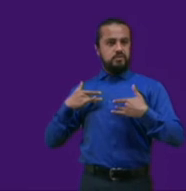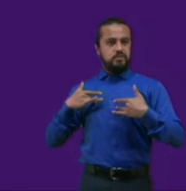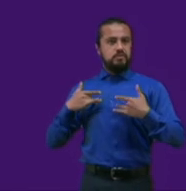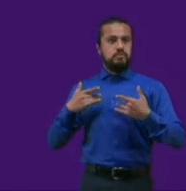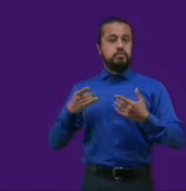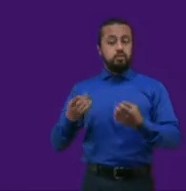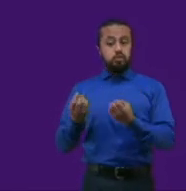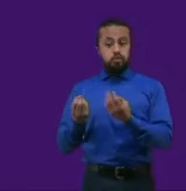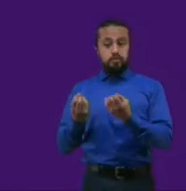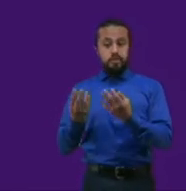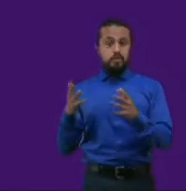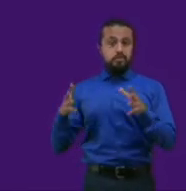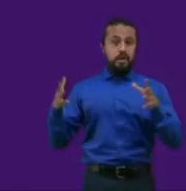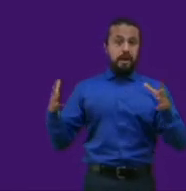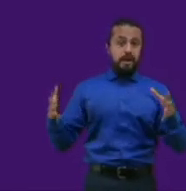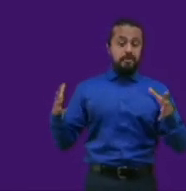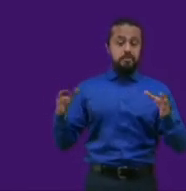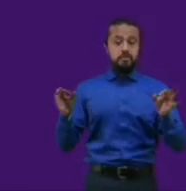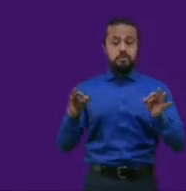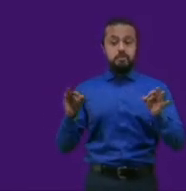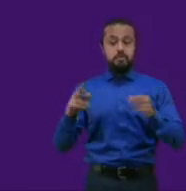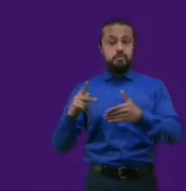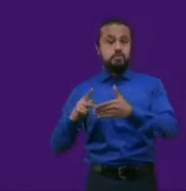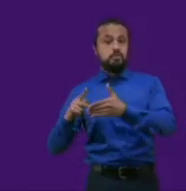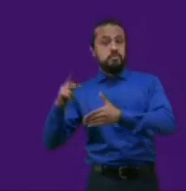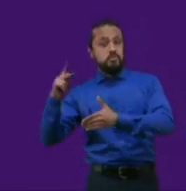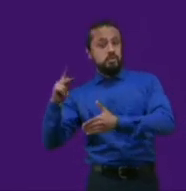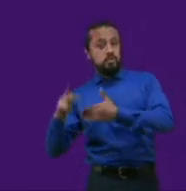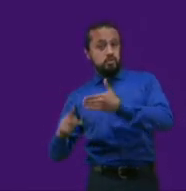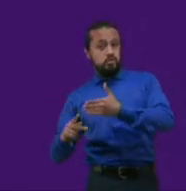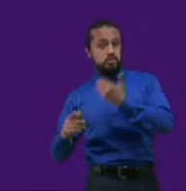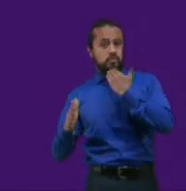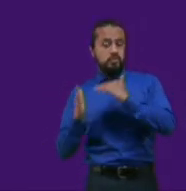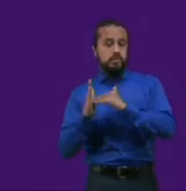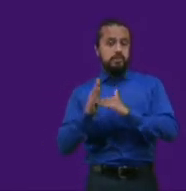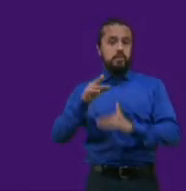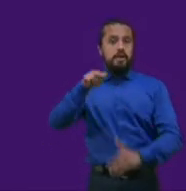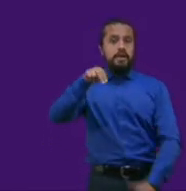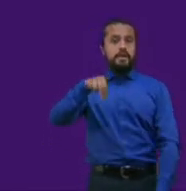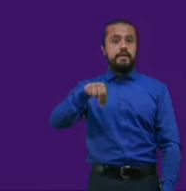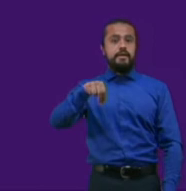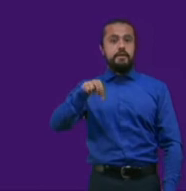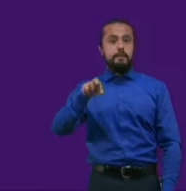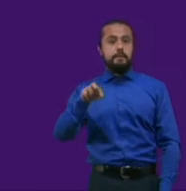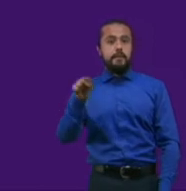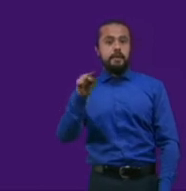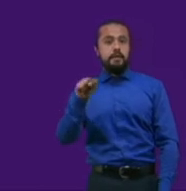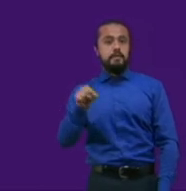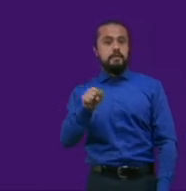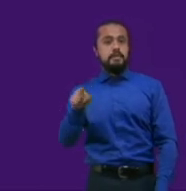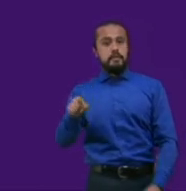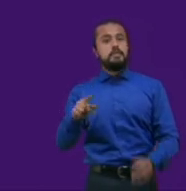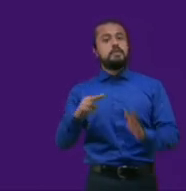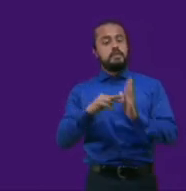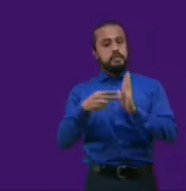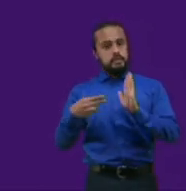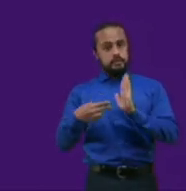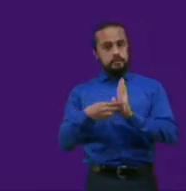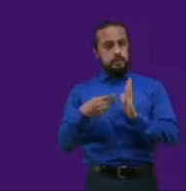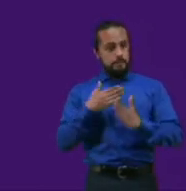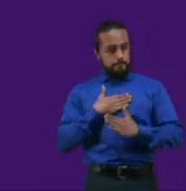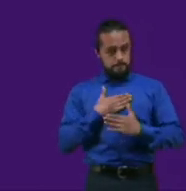grandes, pero tengo un muy buen producto. Y por ejemplo, el NPS es un reflejo de qué tan bueno es mi